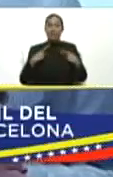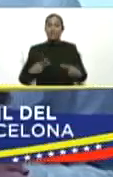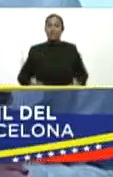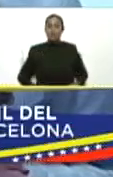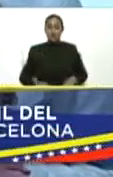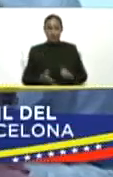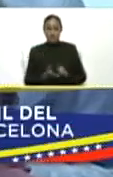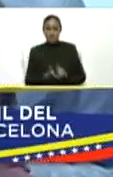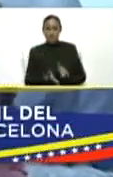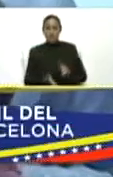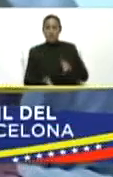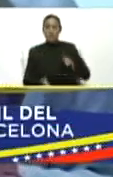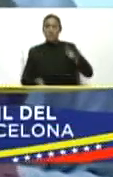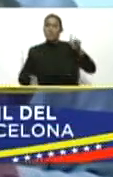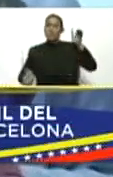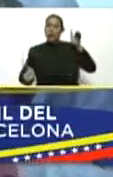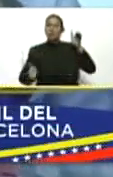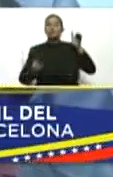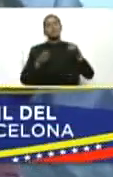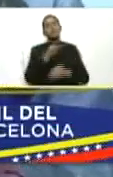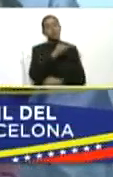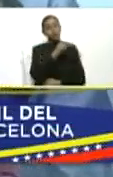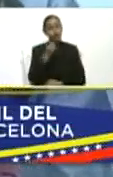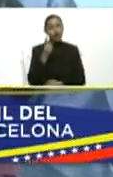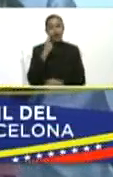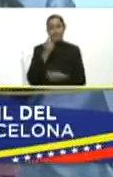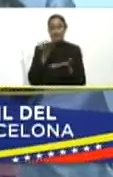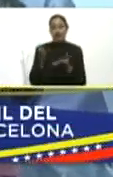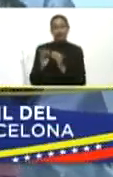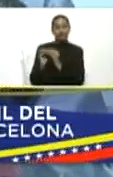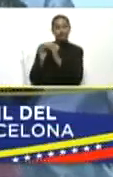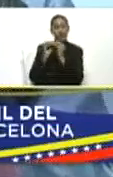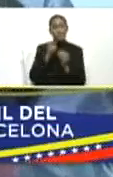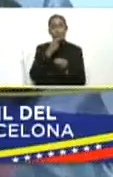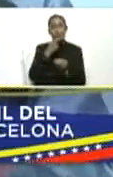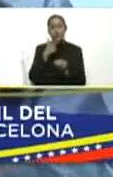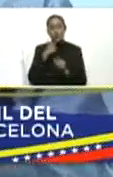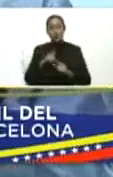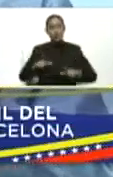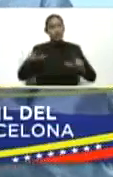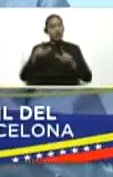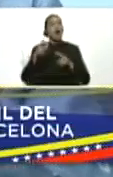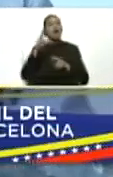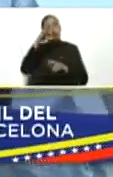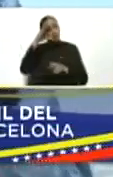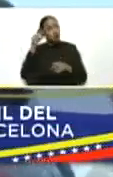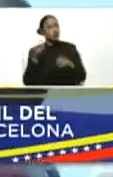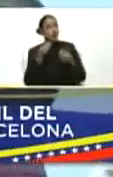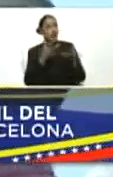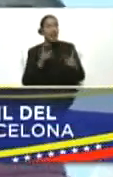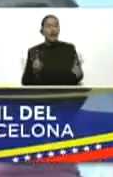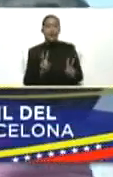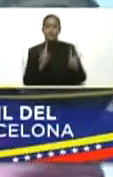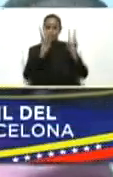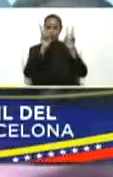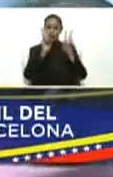reproducir y va a ver la victoria que Dios le va a dar. Una belleza, tus palabras. Yo digo,